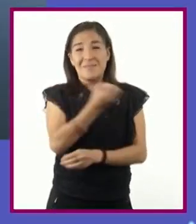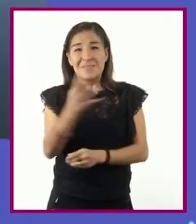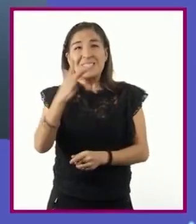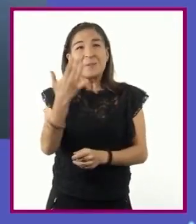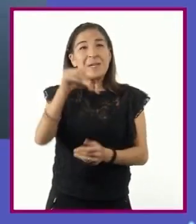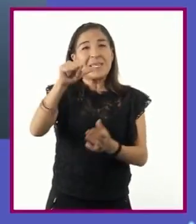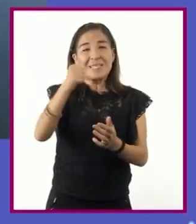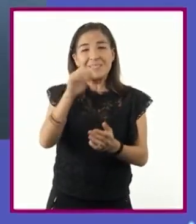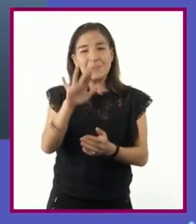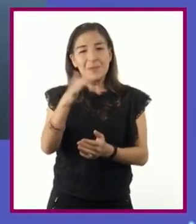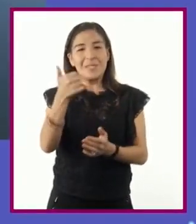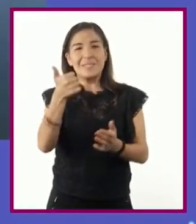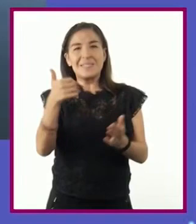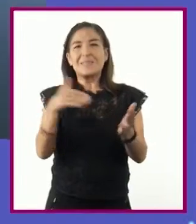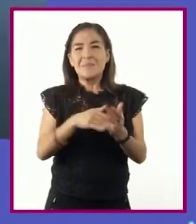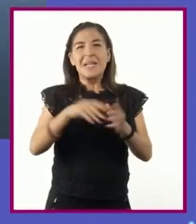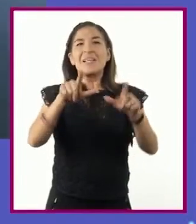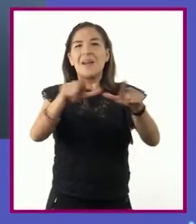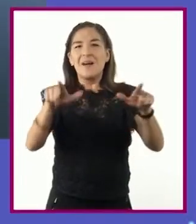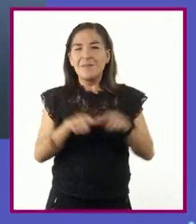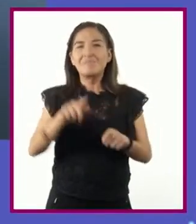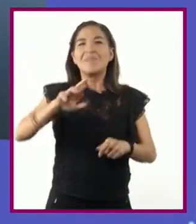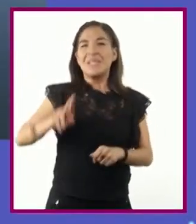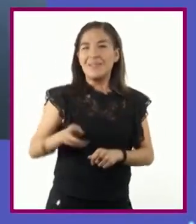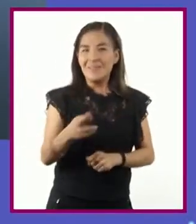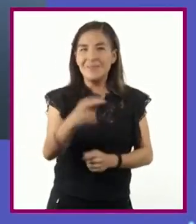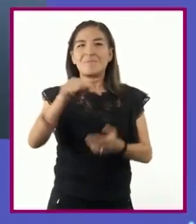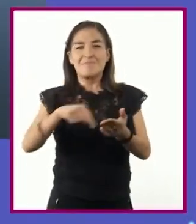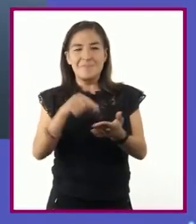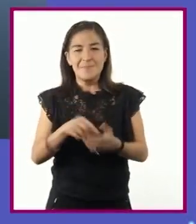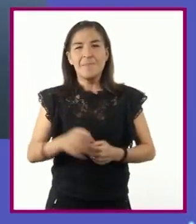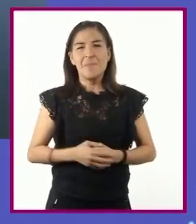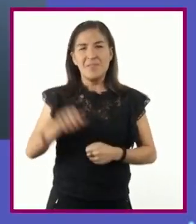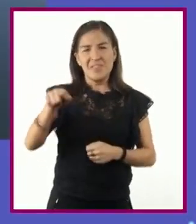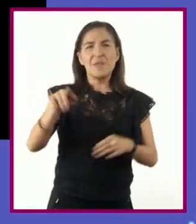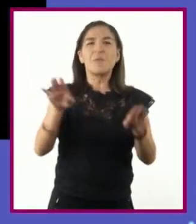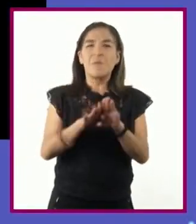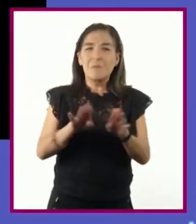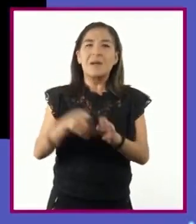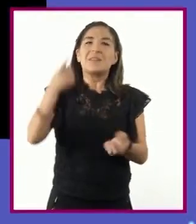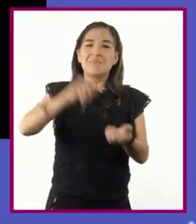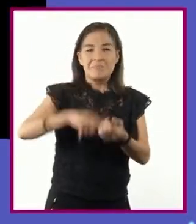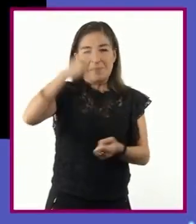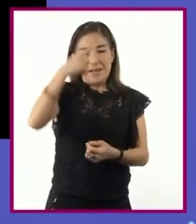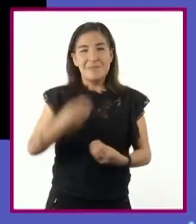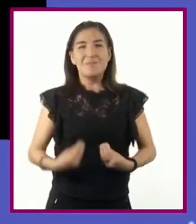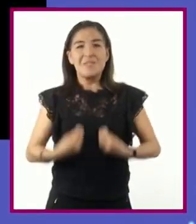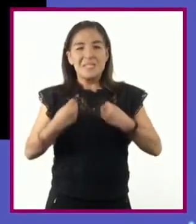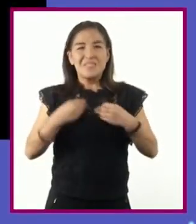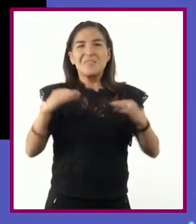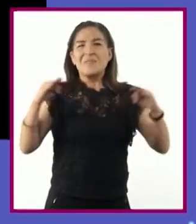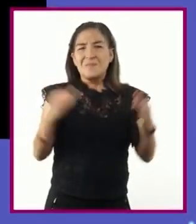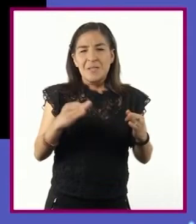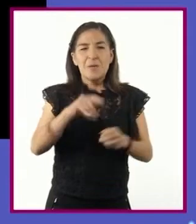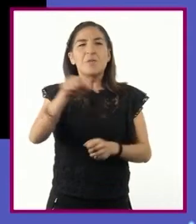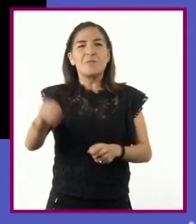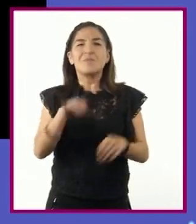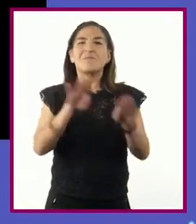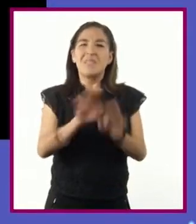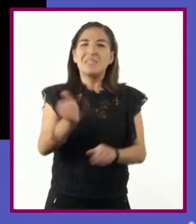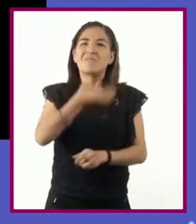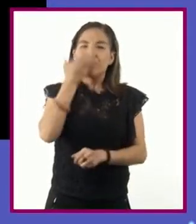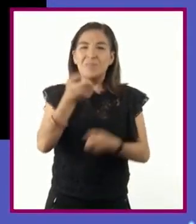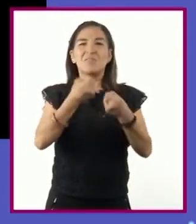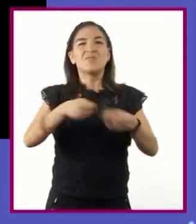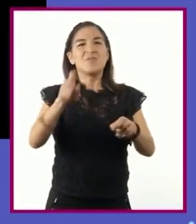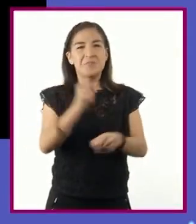y miles de kilómetros de ríos y costas. La batalla diaria por sobrevivir en un entorno hostil ha generado una sociedad